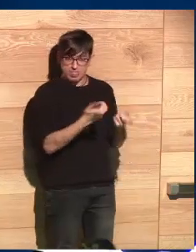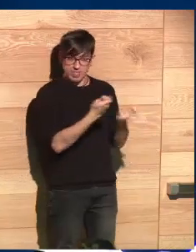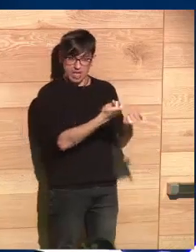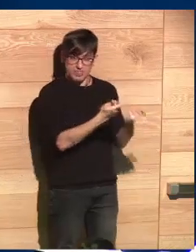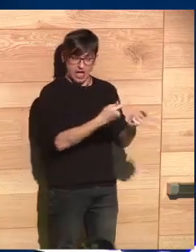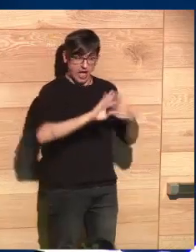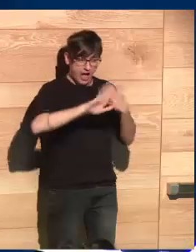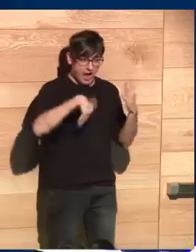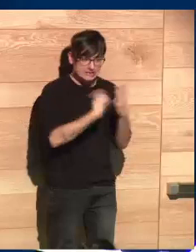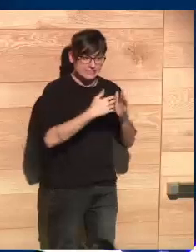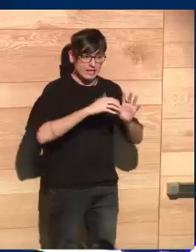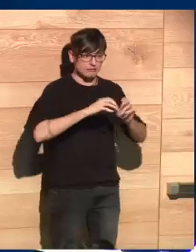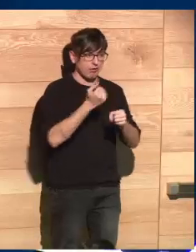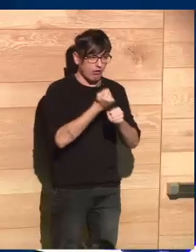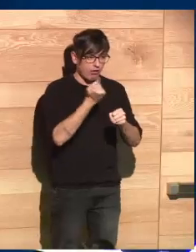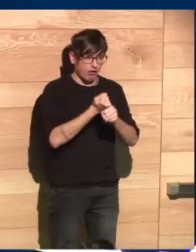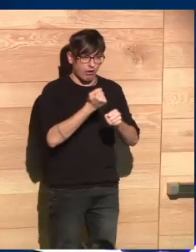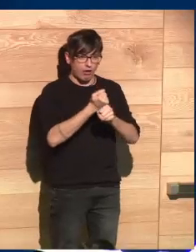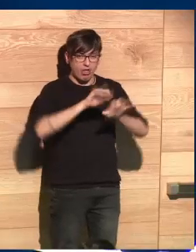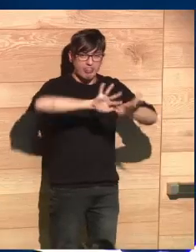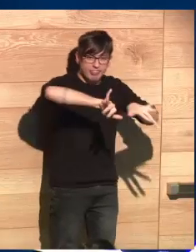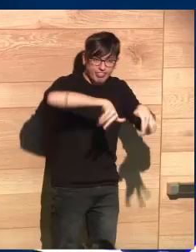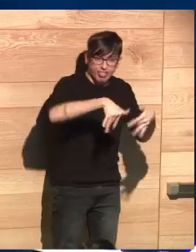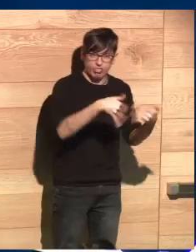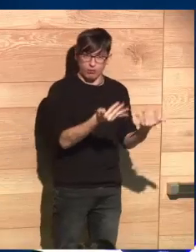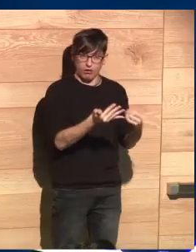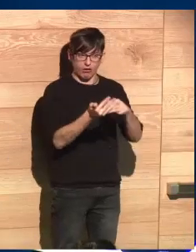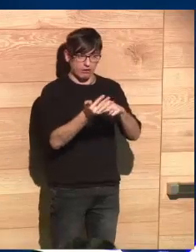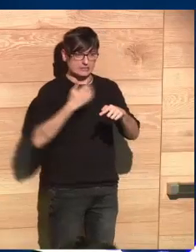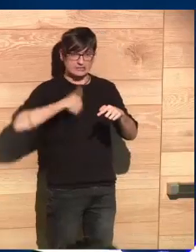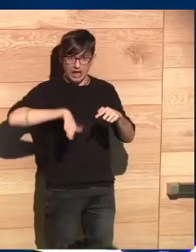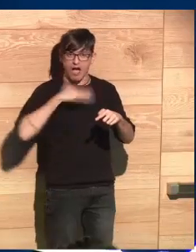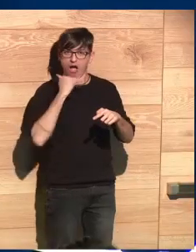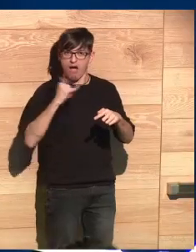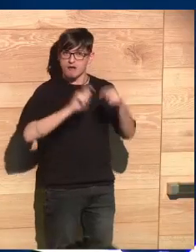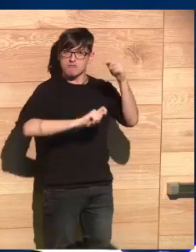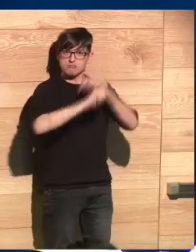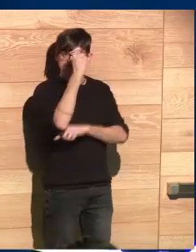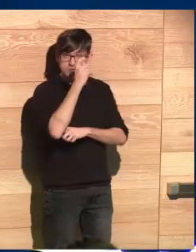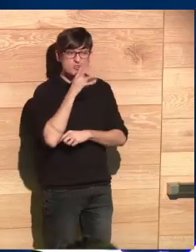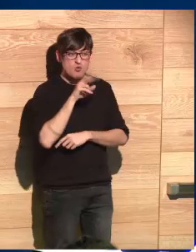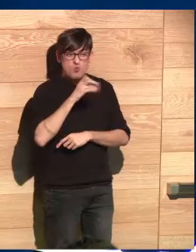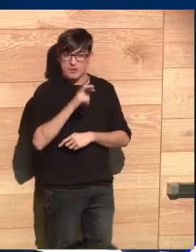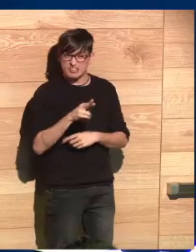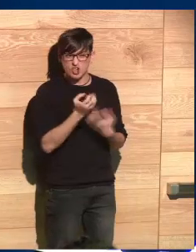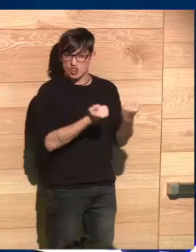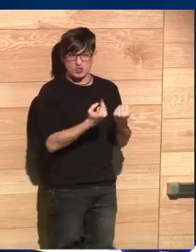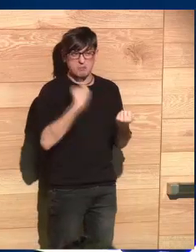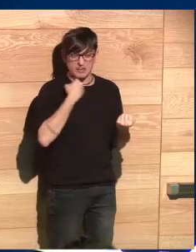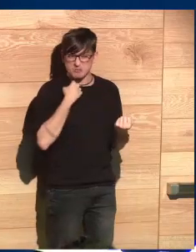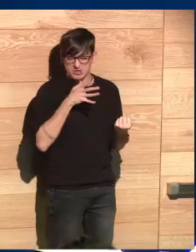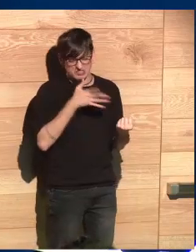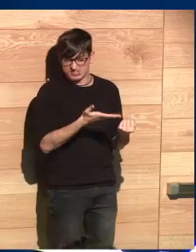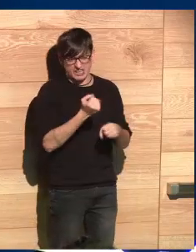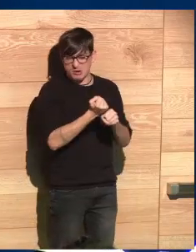esas 10 horas y entonces empezaron a ser buenos en Uber, ¿no? Sí. Y a quedarse. Porque se pierden muchos conductores en Uber porque ser conductor de Uber es una